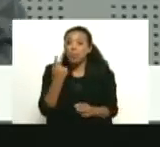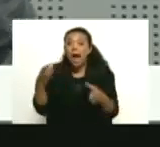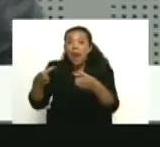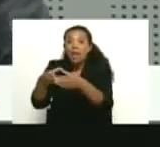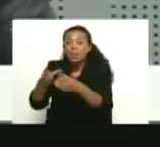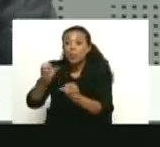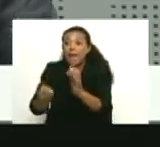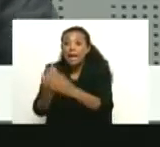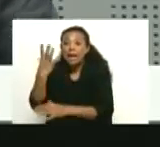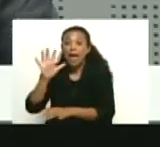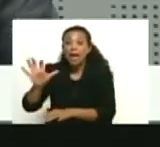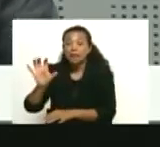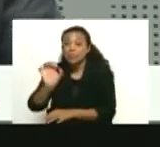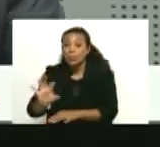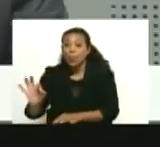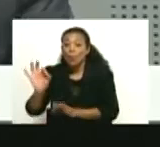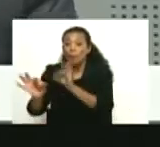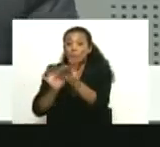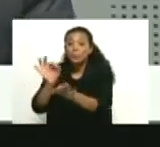hecho de